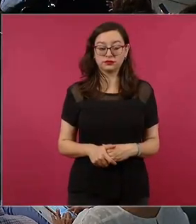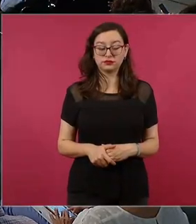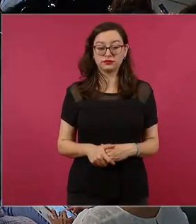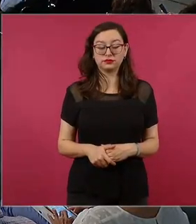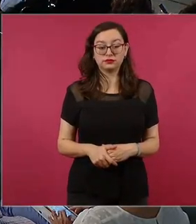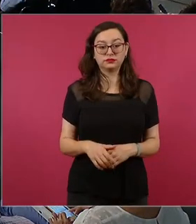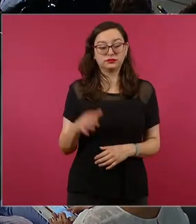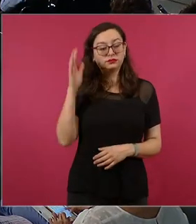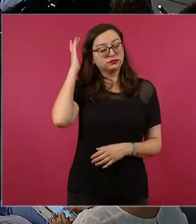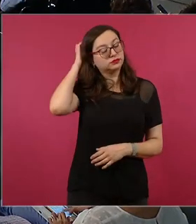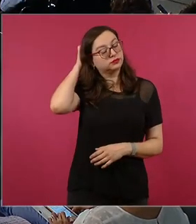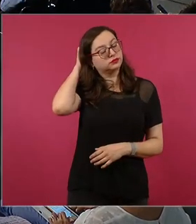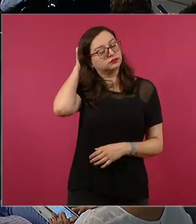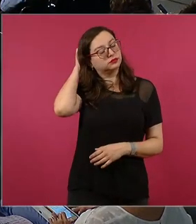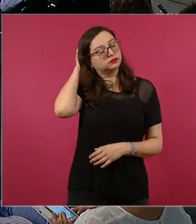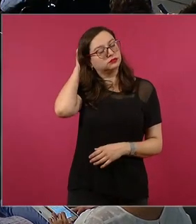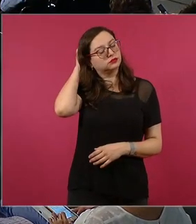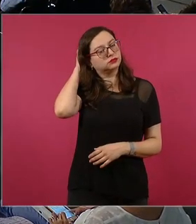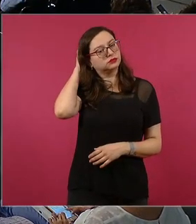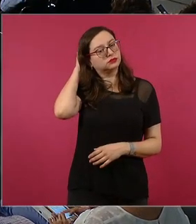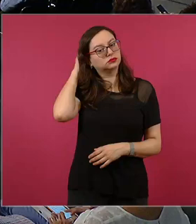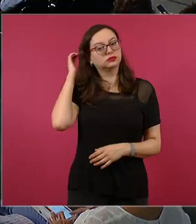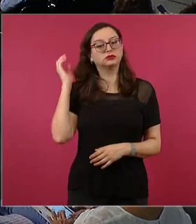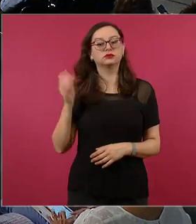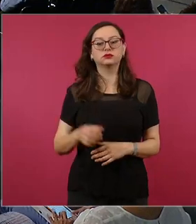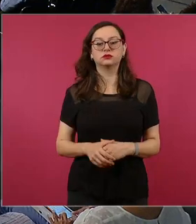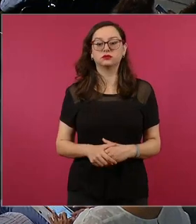y es lo más